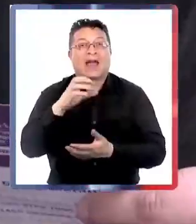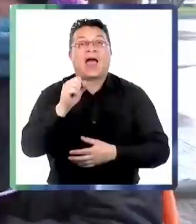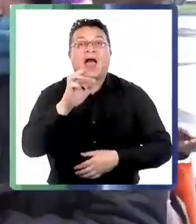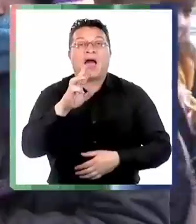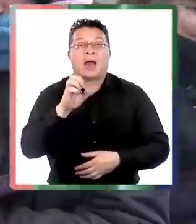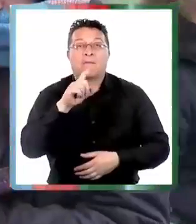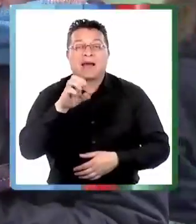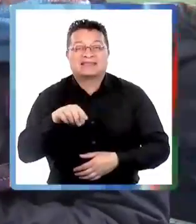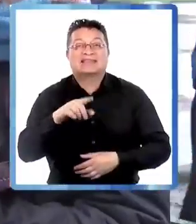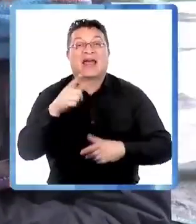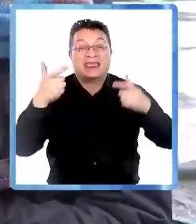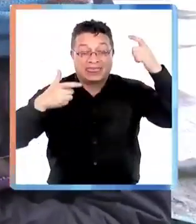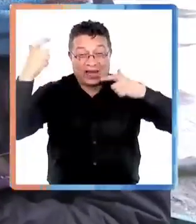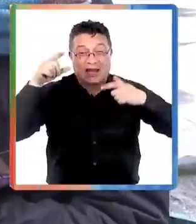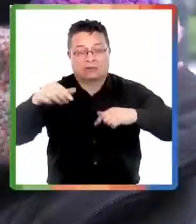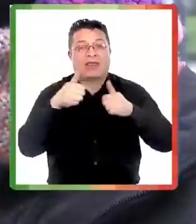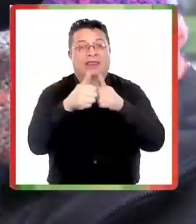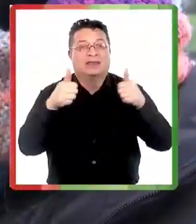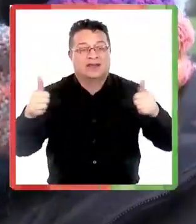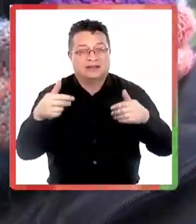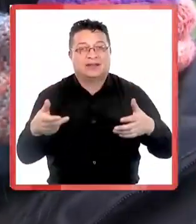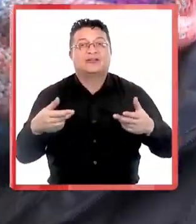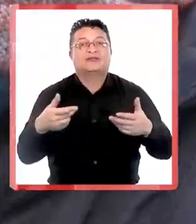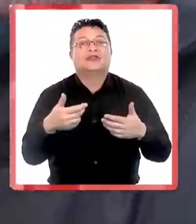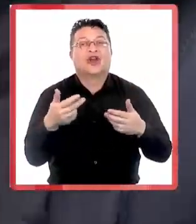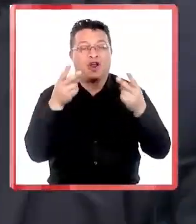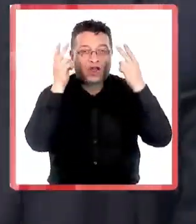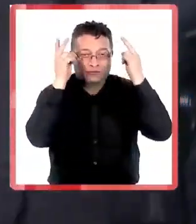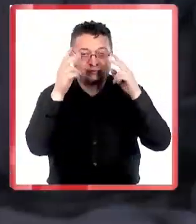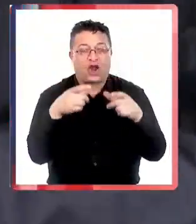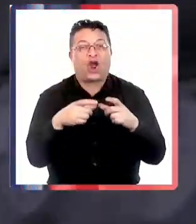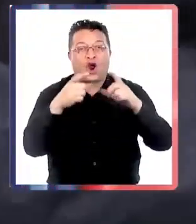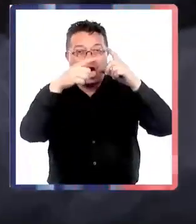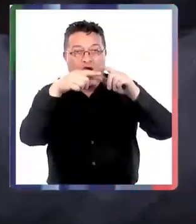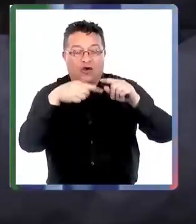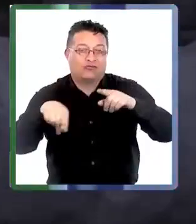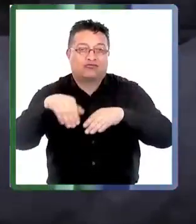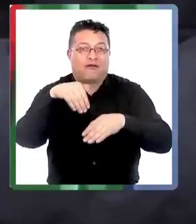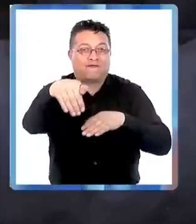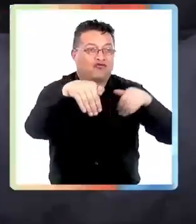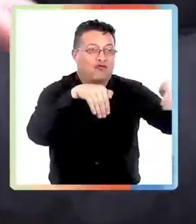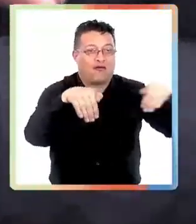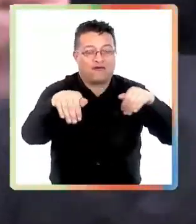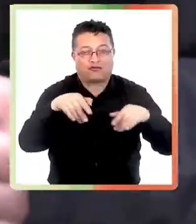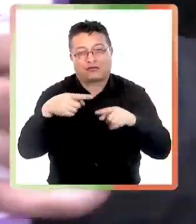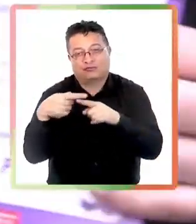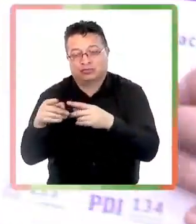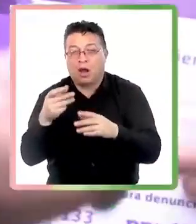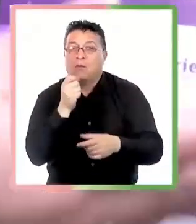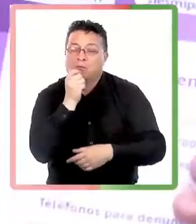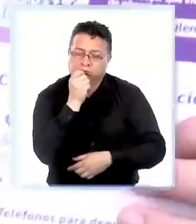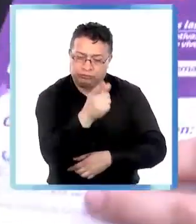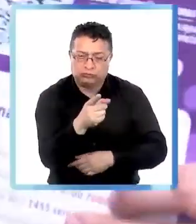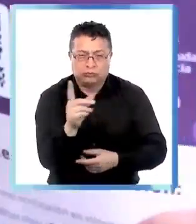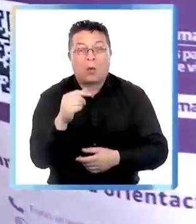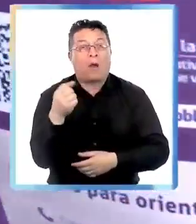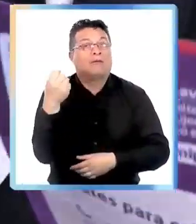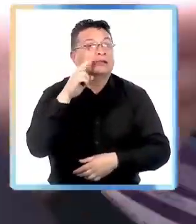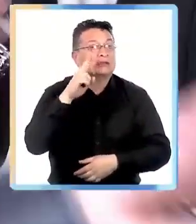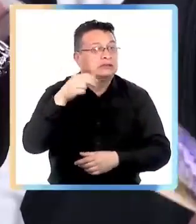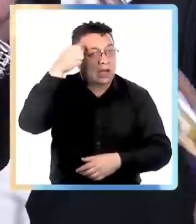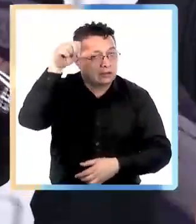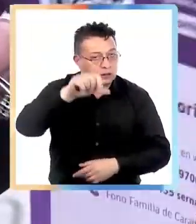de Armas de Talca, acompañadas de dirigentes de la locomoción colectiva, con el fin de dar a conocer una campaña que invita a denunciar estos hechos para que no